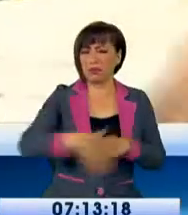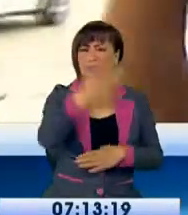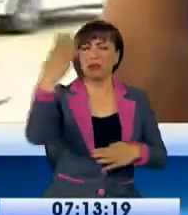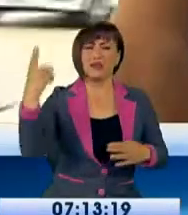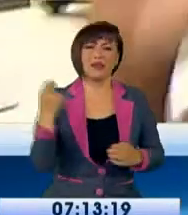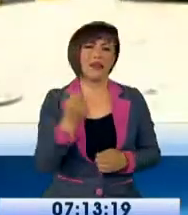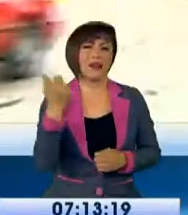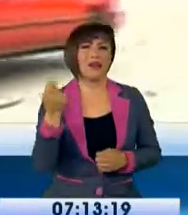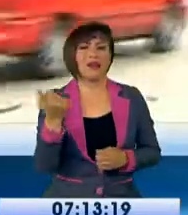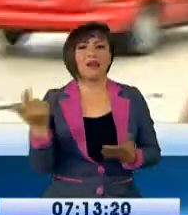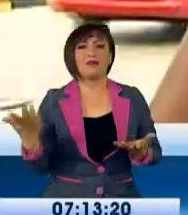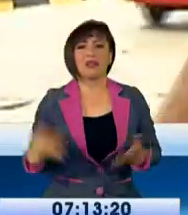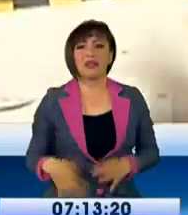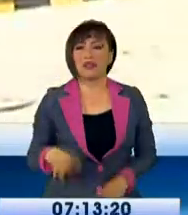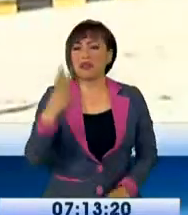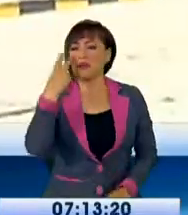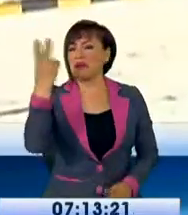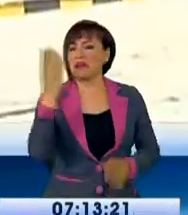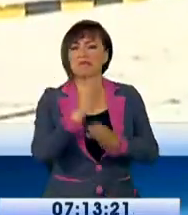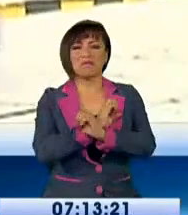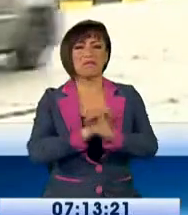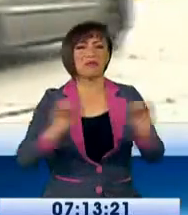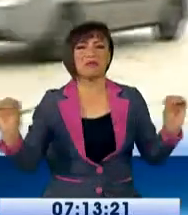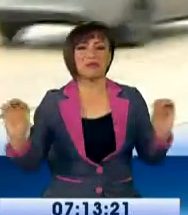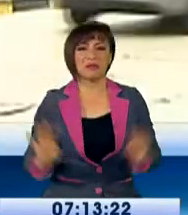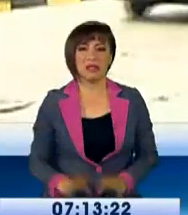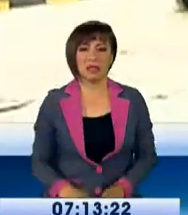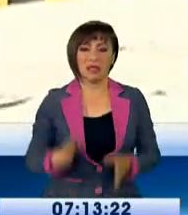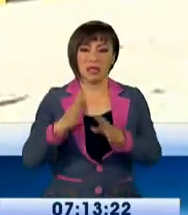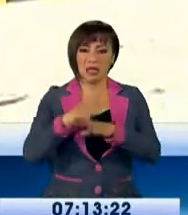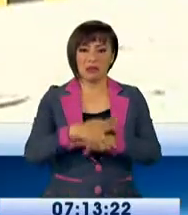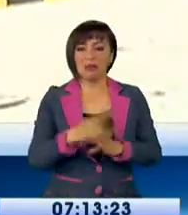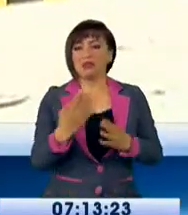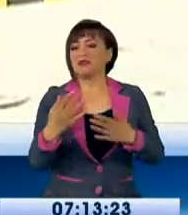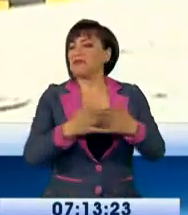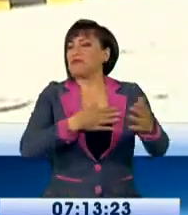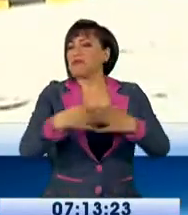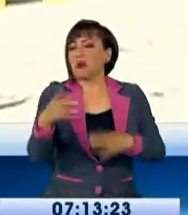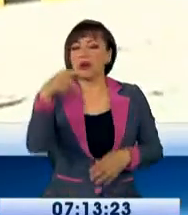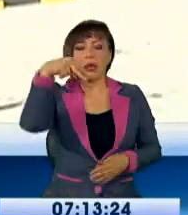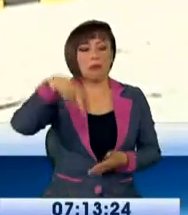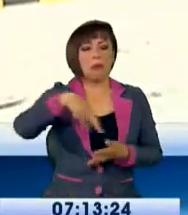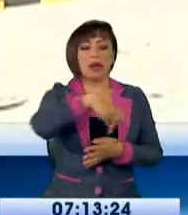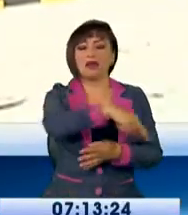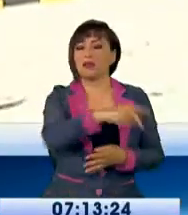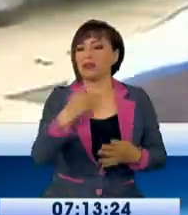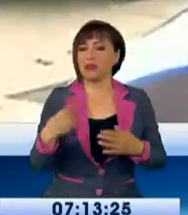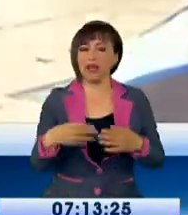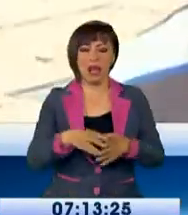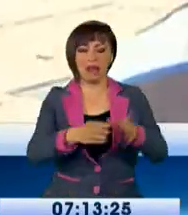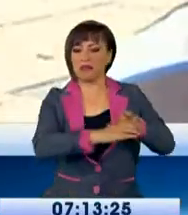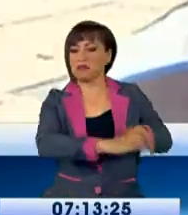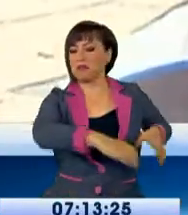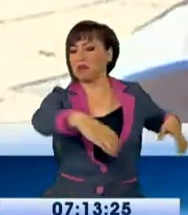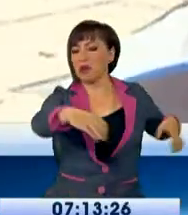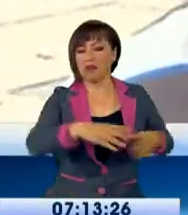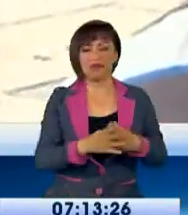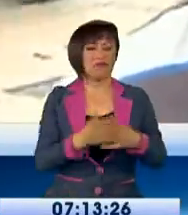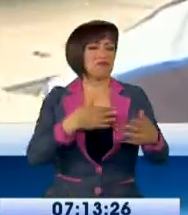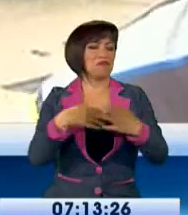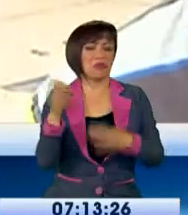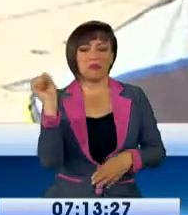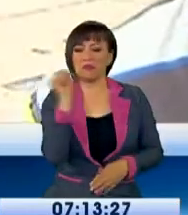ven solo es su camino largo y punto. Pase, si hay peatones, no hay peatones, muros, no muros, ellos les da igual. Si por haber razón